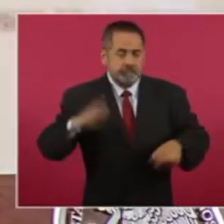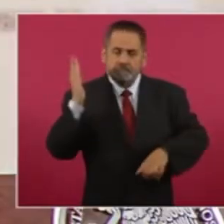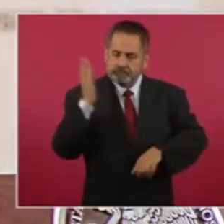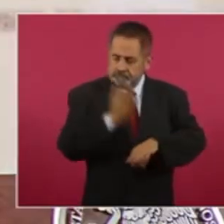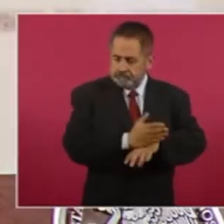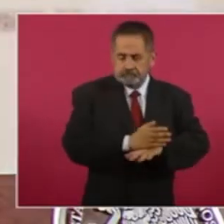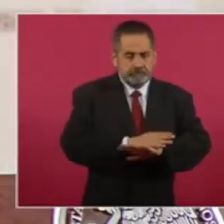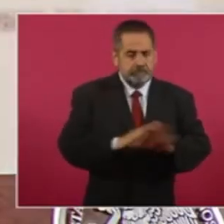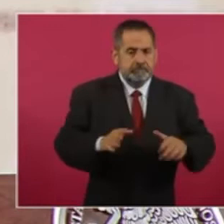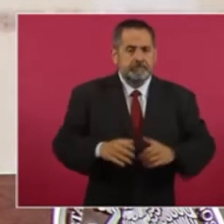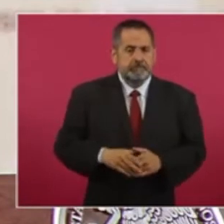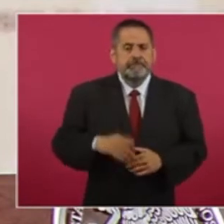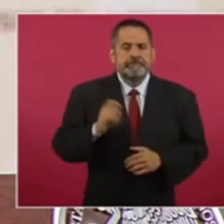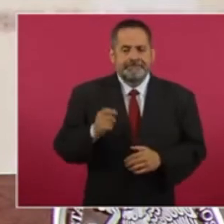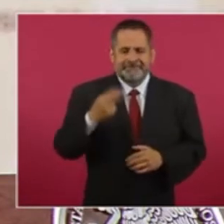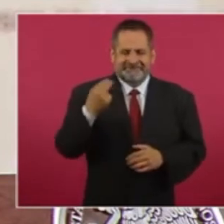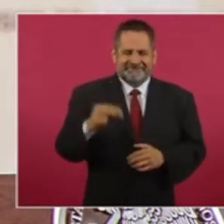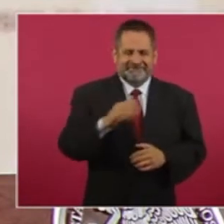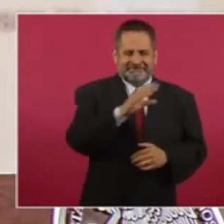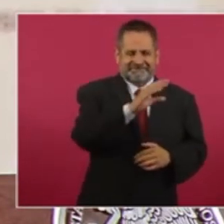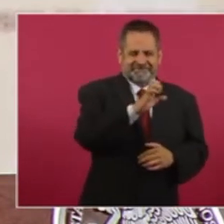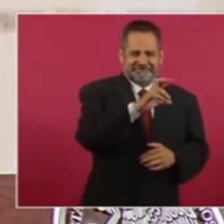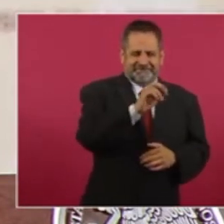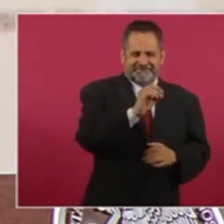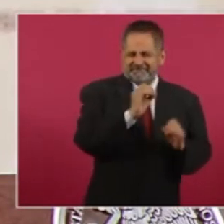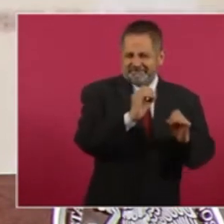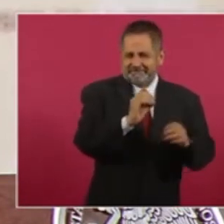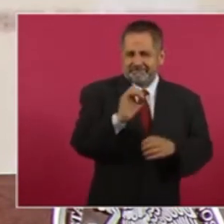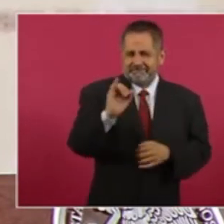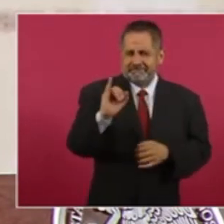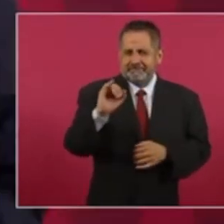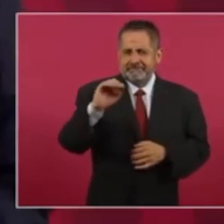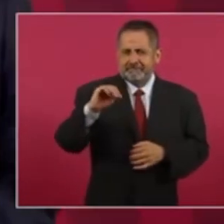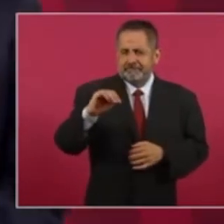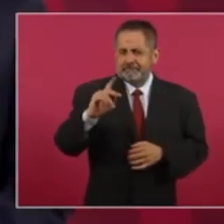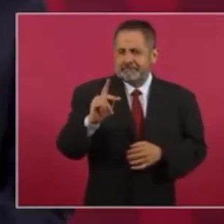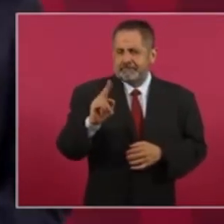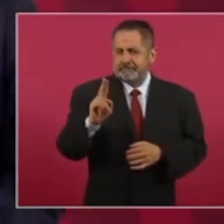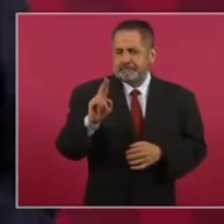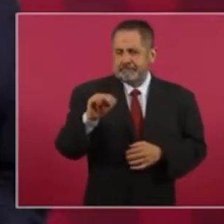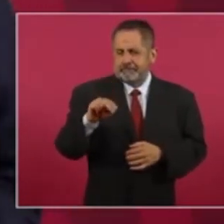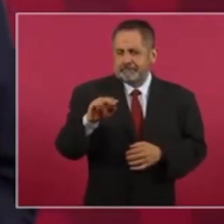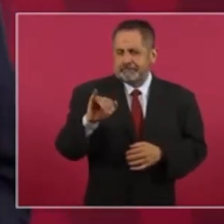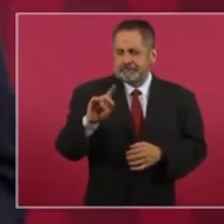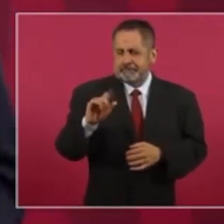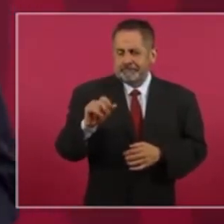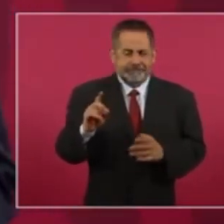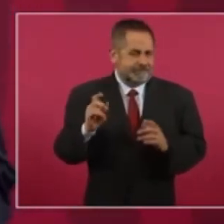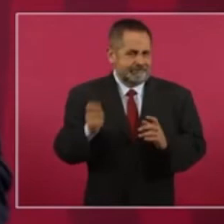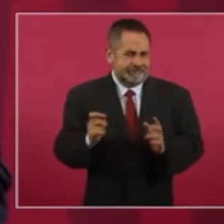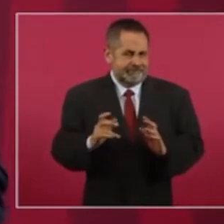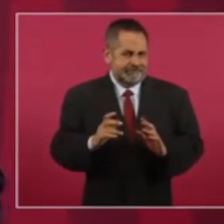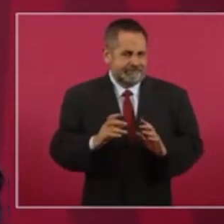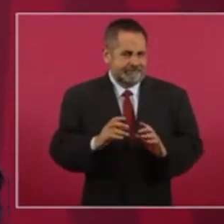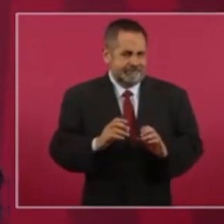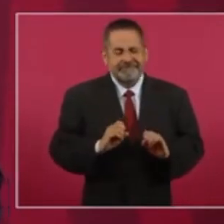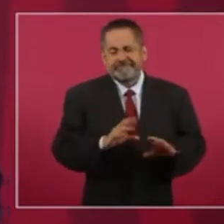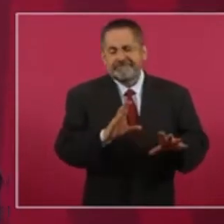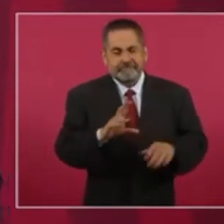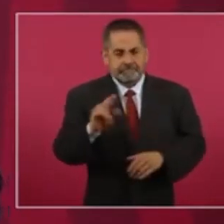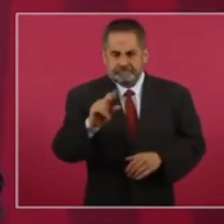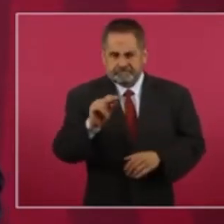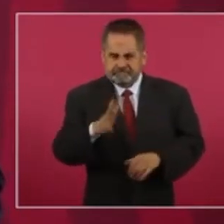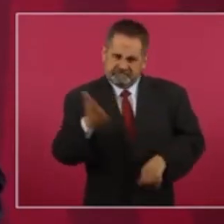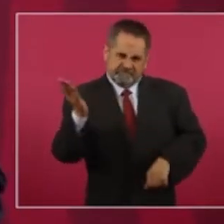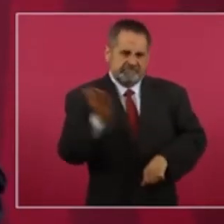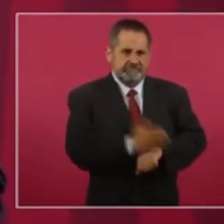es cero impunidad. No es de que se comete un delito y nadie se